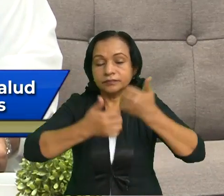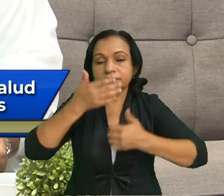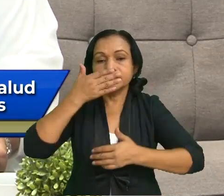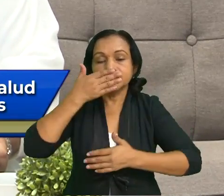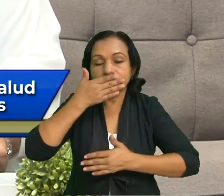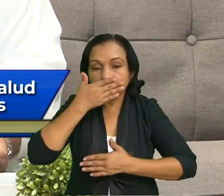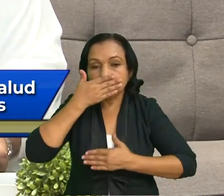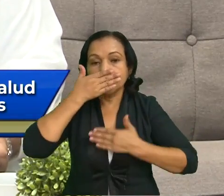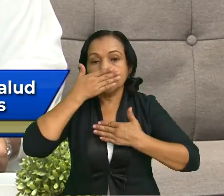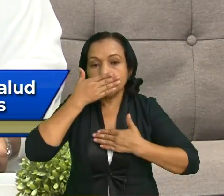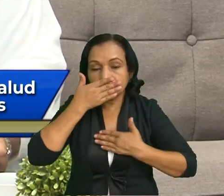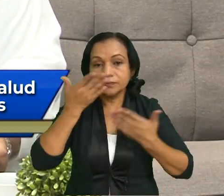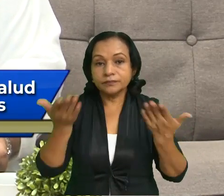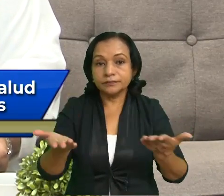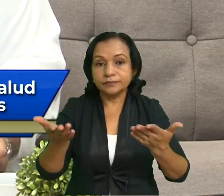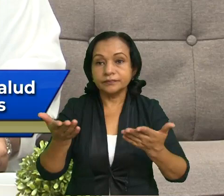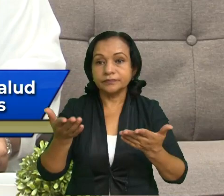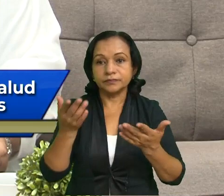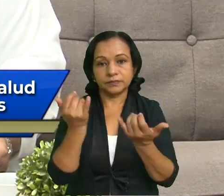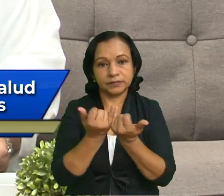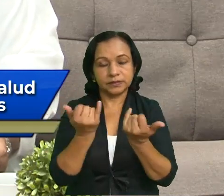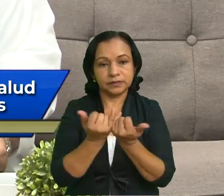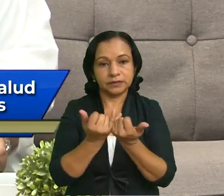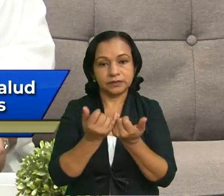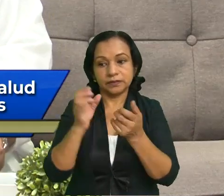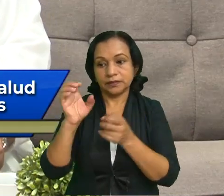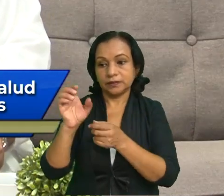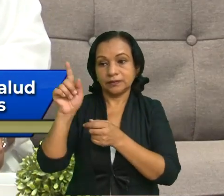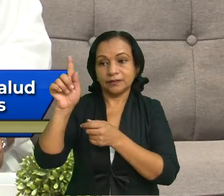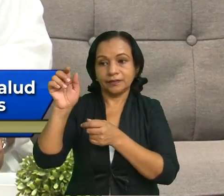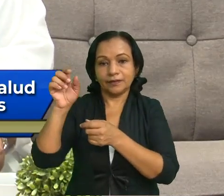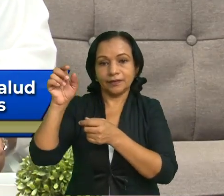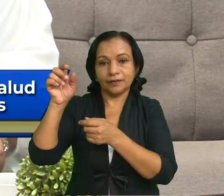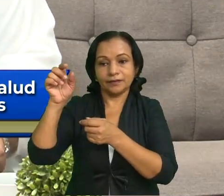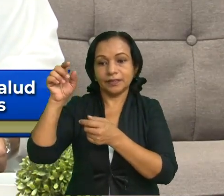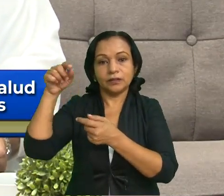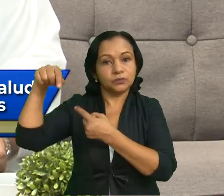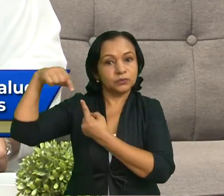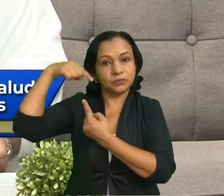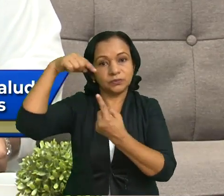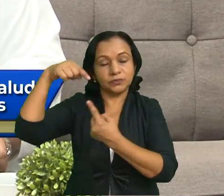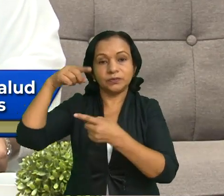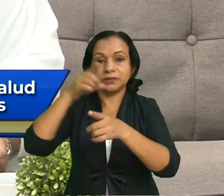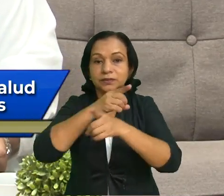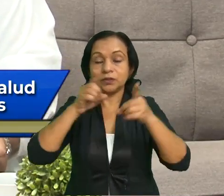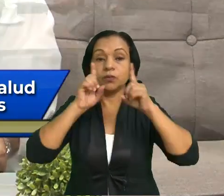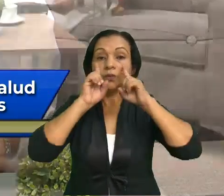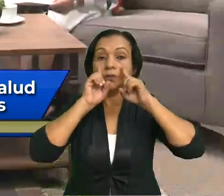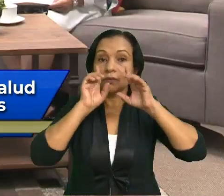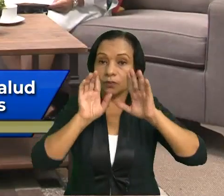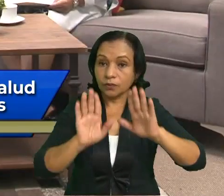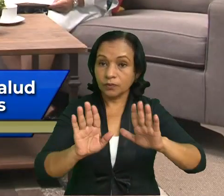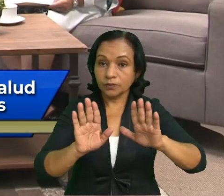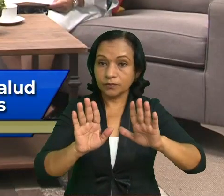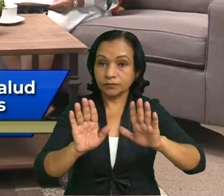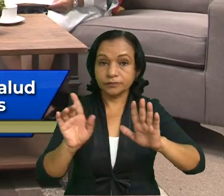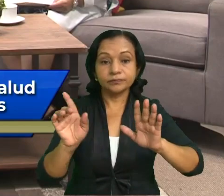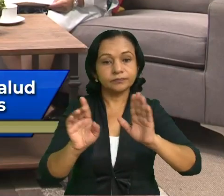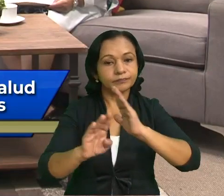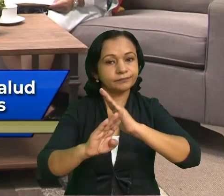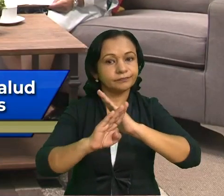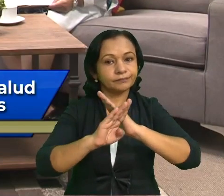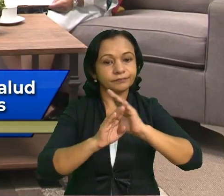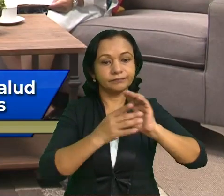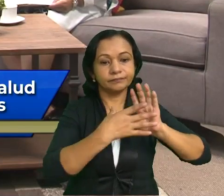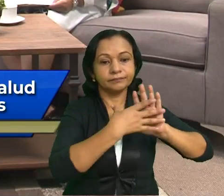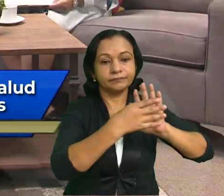estamos enfrentando una situación de riesgo con geleta pero también tenemos que seguir manteniendo las medidas preventivas para evitar no